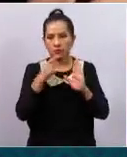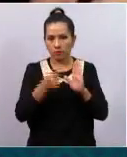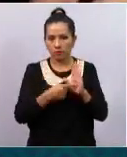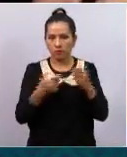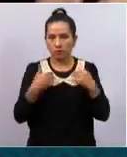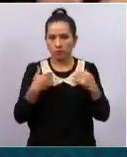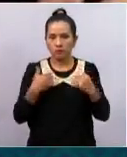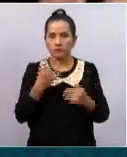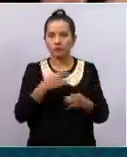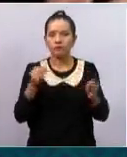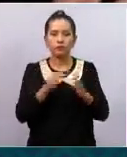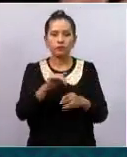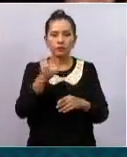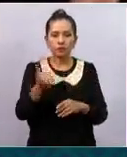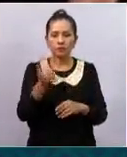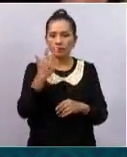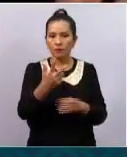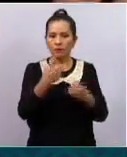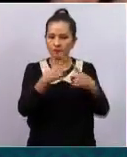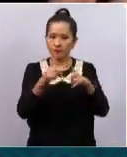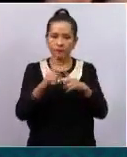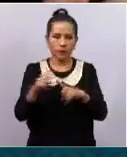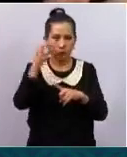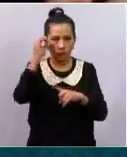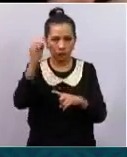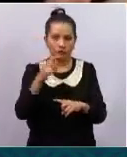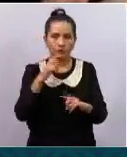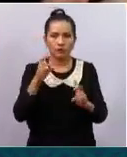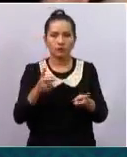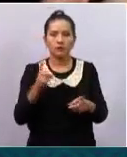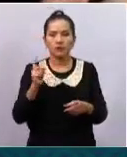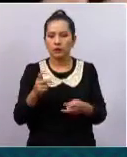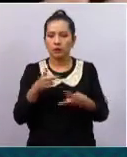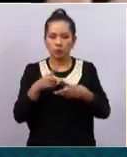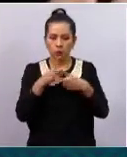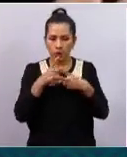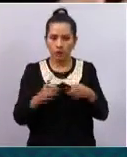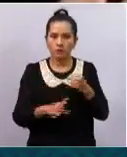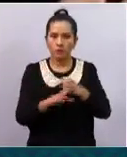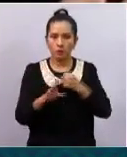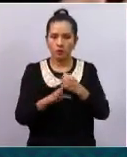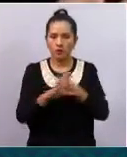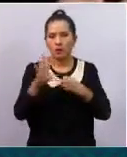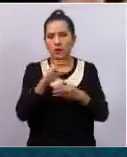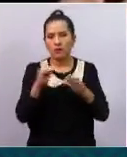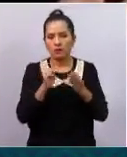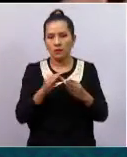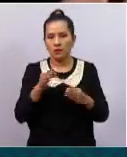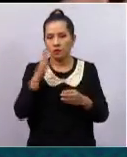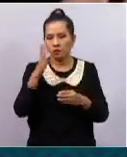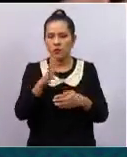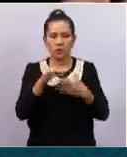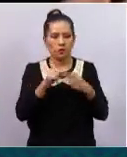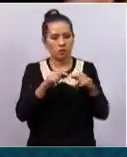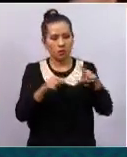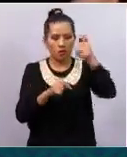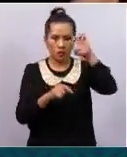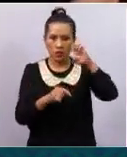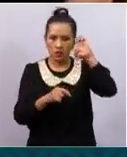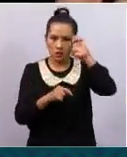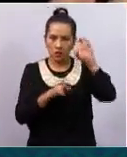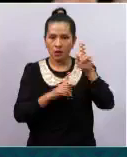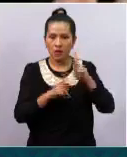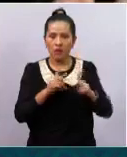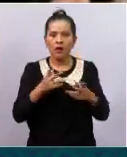tres candidatos que tiene son promover y precautelar y promover los intereses del estado en este caso estamos